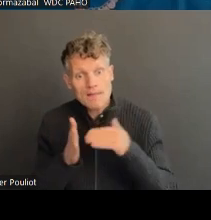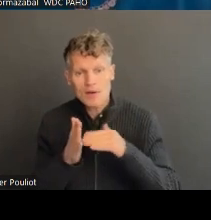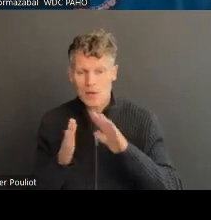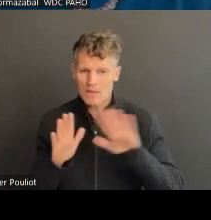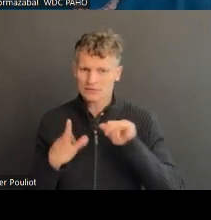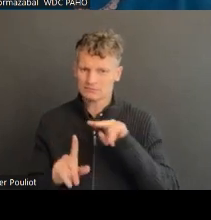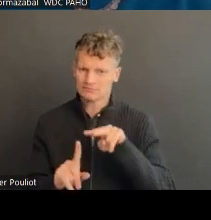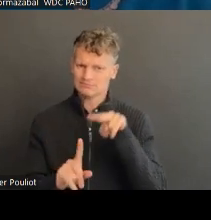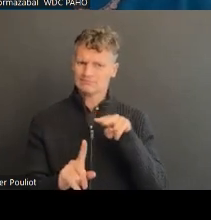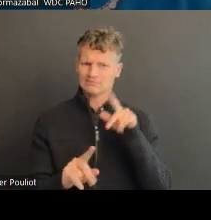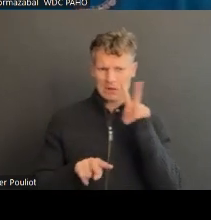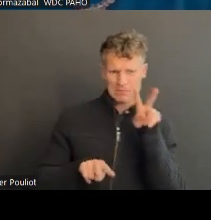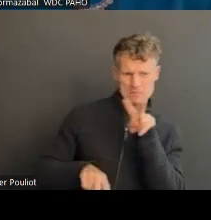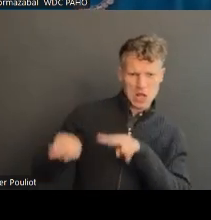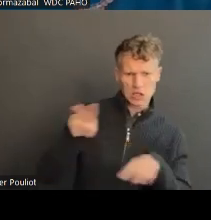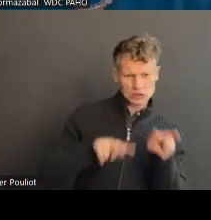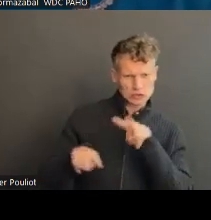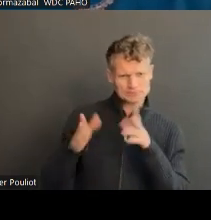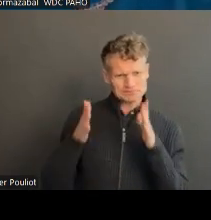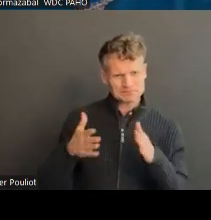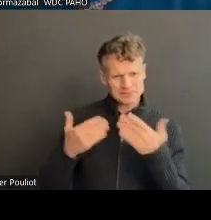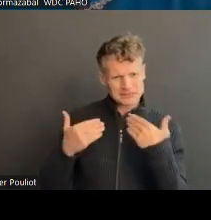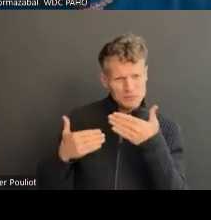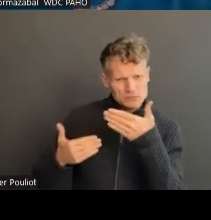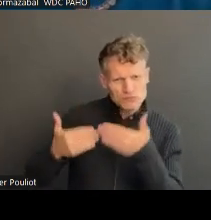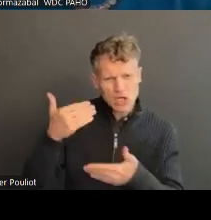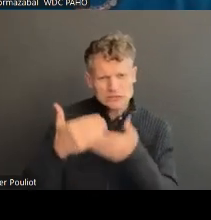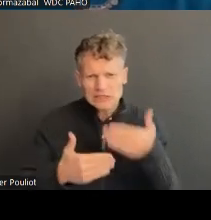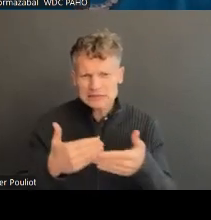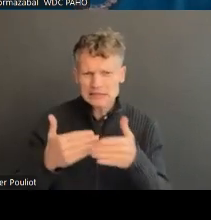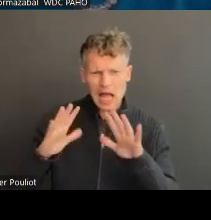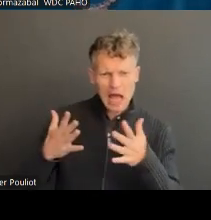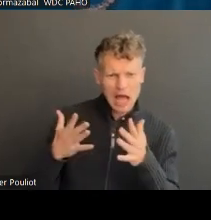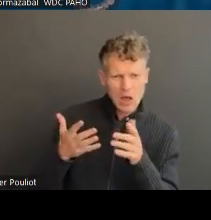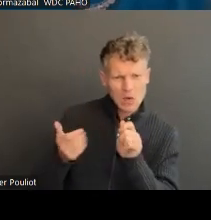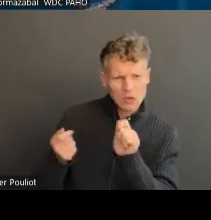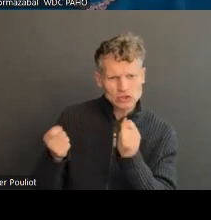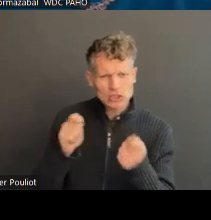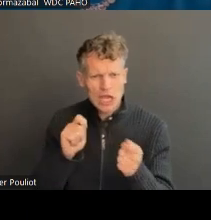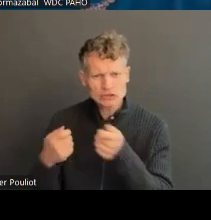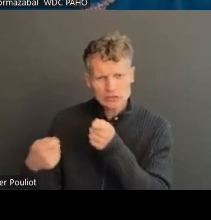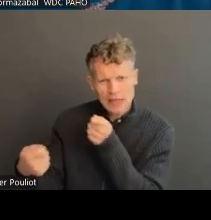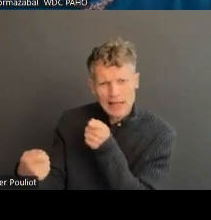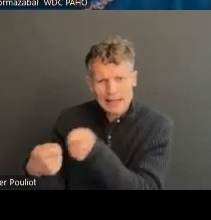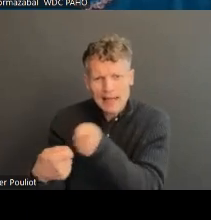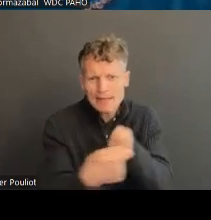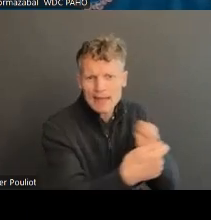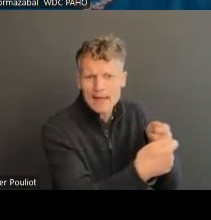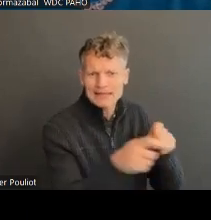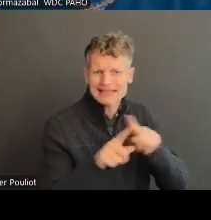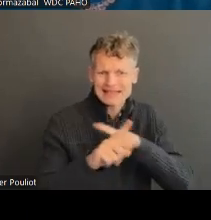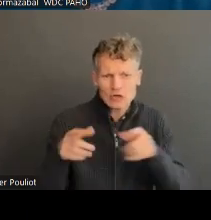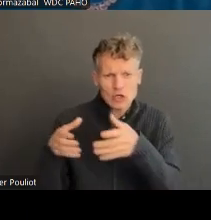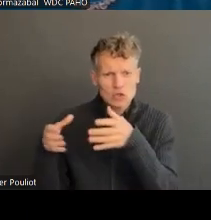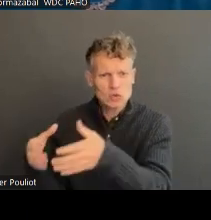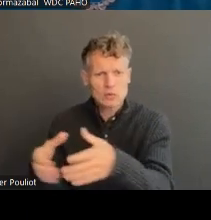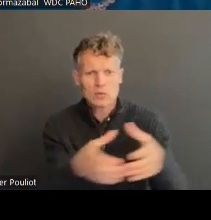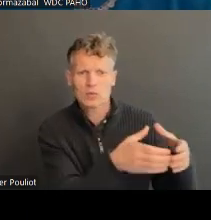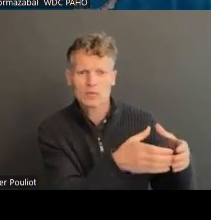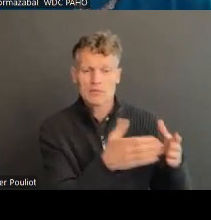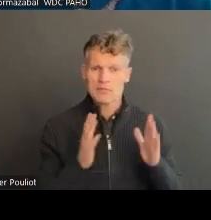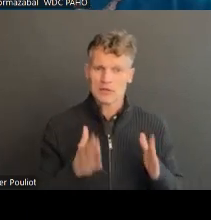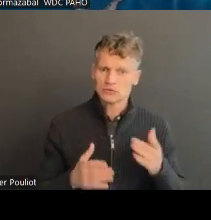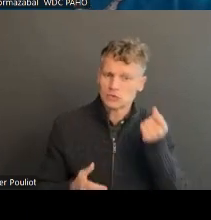los mecanismos que están generando esa exclusión y que están generando desigualdad que tienen una relación directa con la efectividad